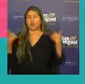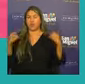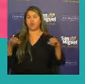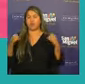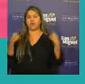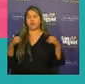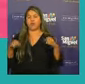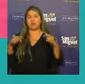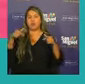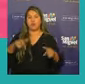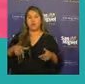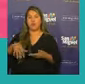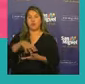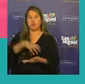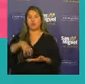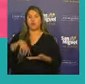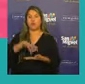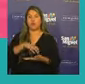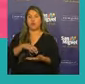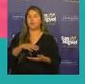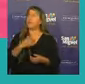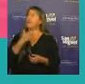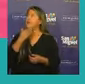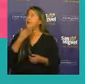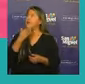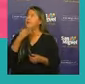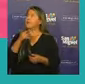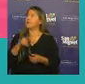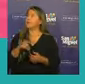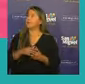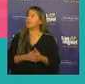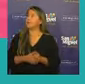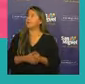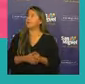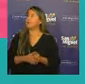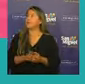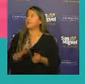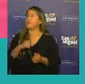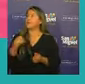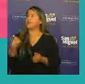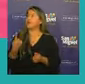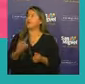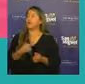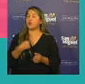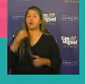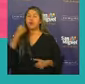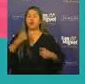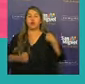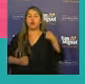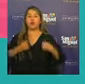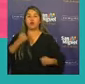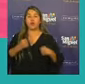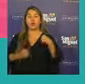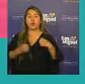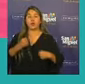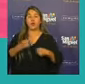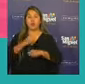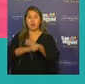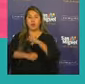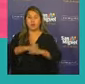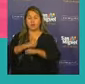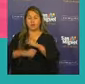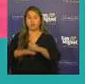en nuestra comuna. Y nuestra corrida aniversario. Nuestra corrida aniversario en la última